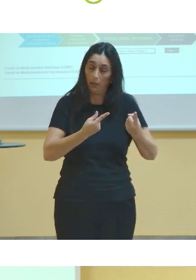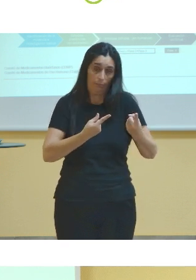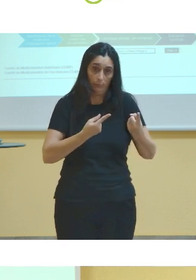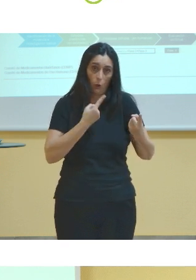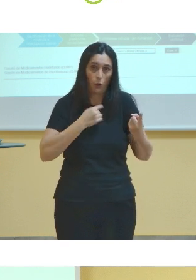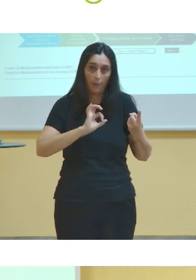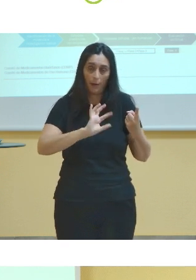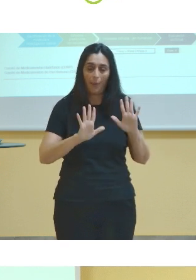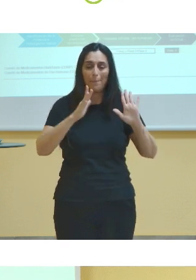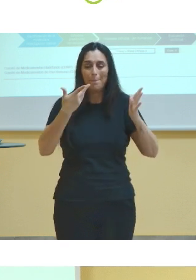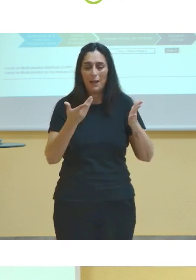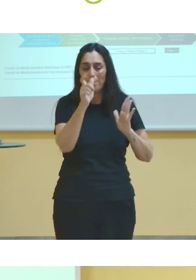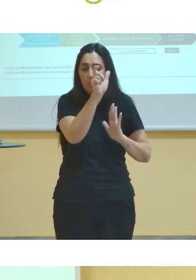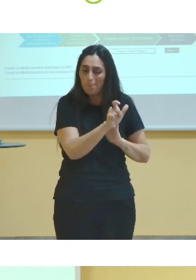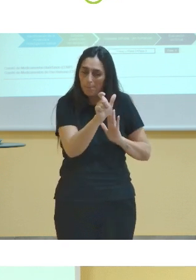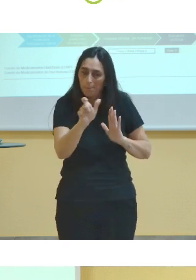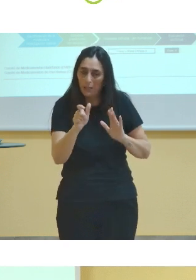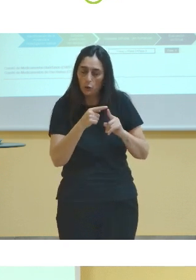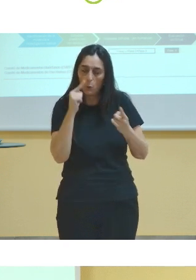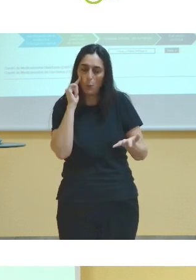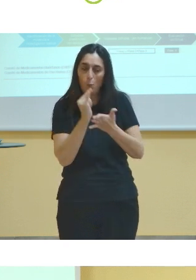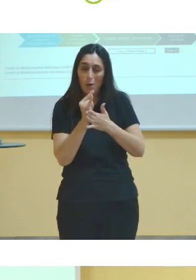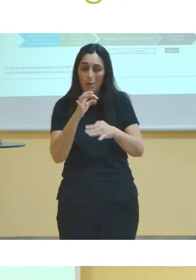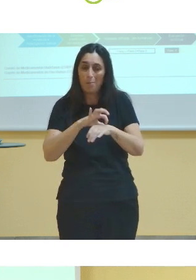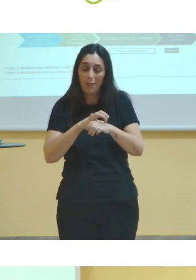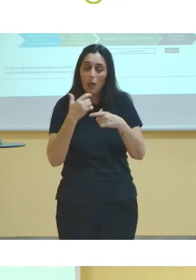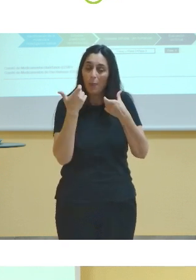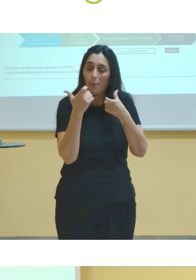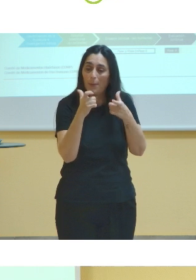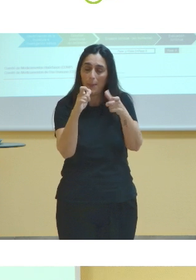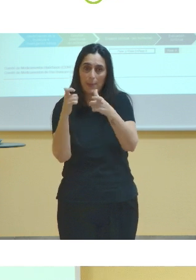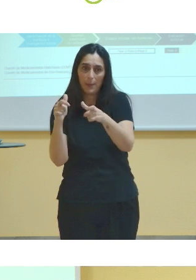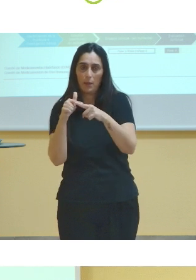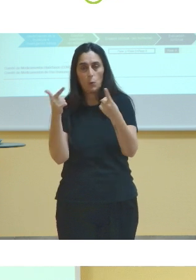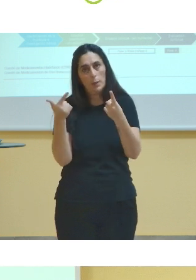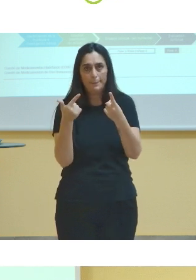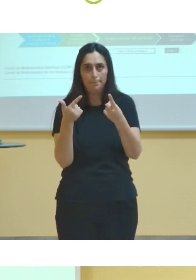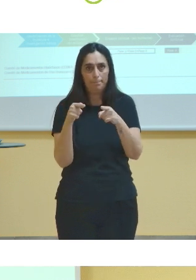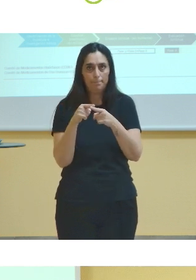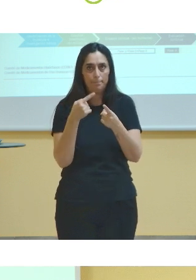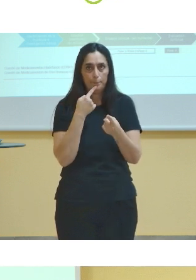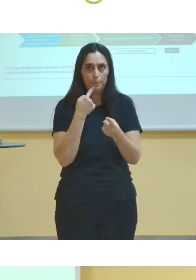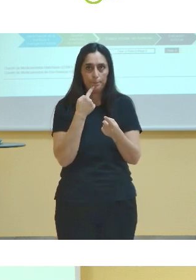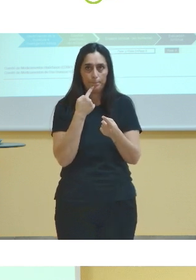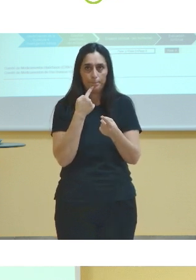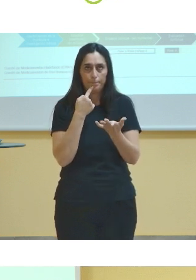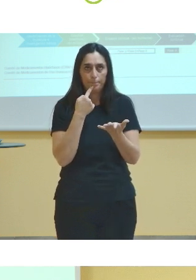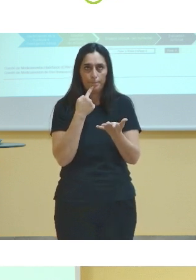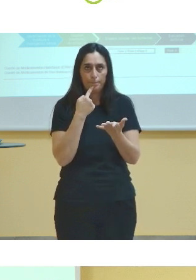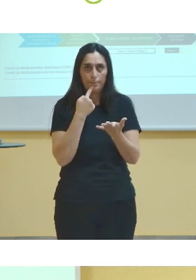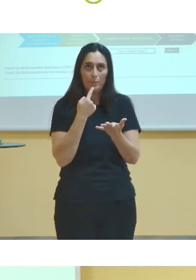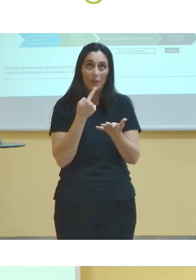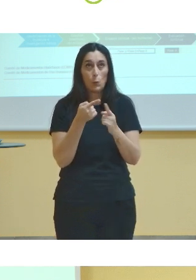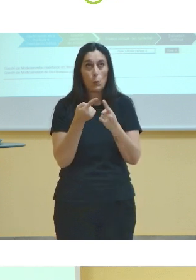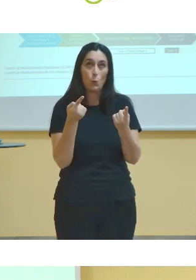hay también los desarrolladores de ensayos clínicos huérfanos, tienen una serie de, digamos, de ¿cómo decir?,